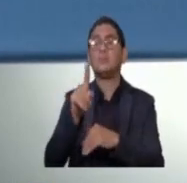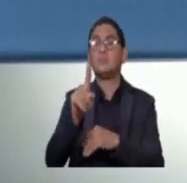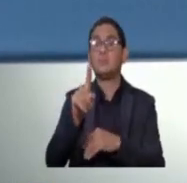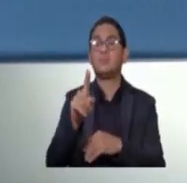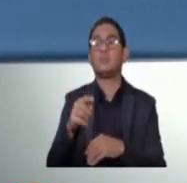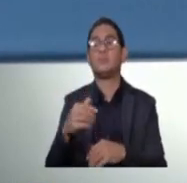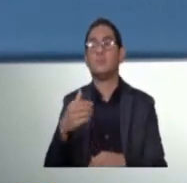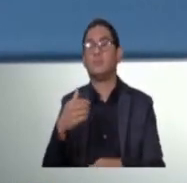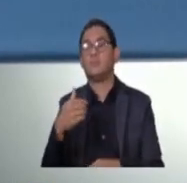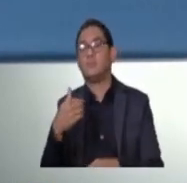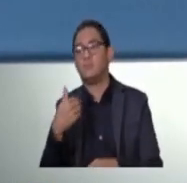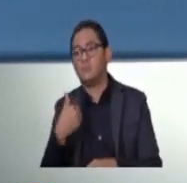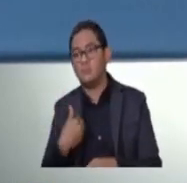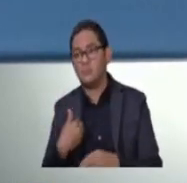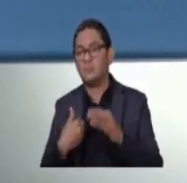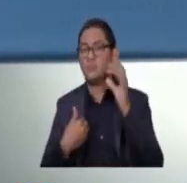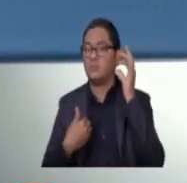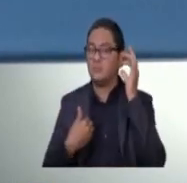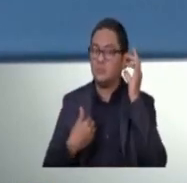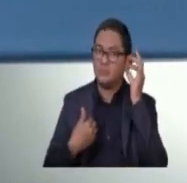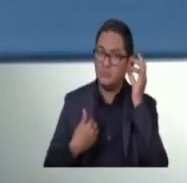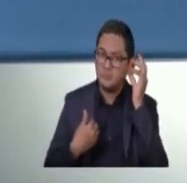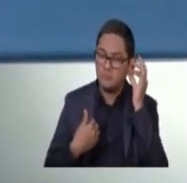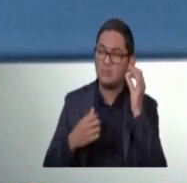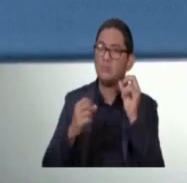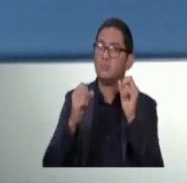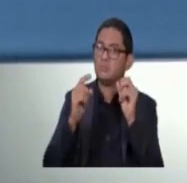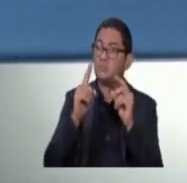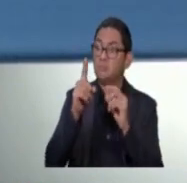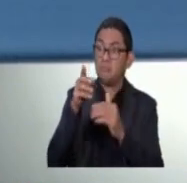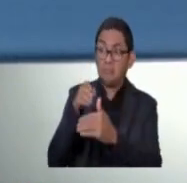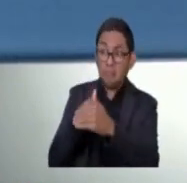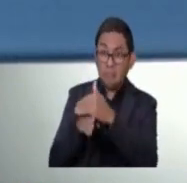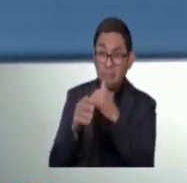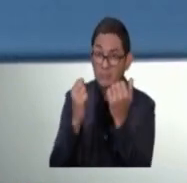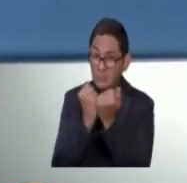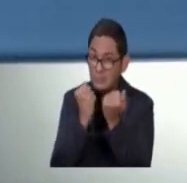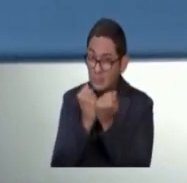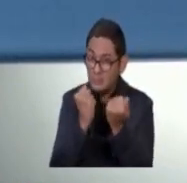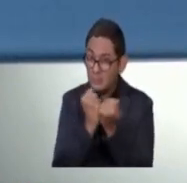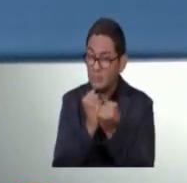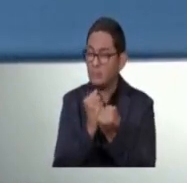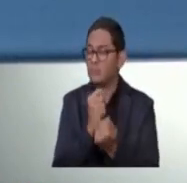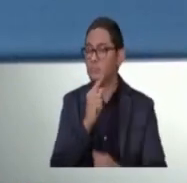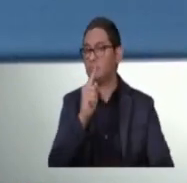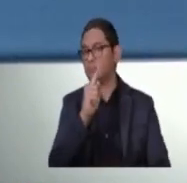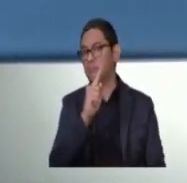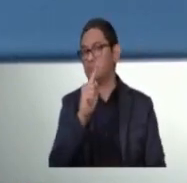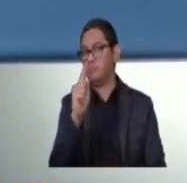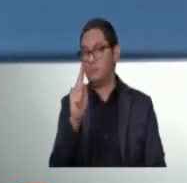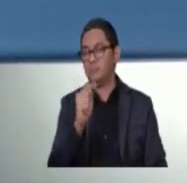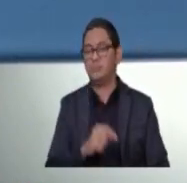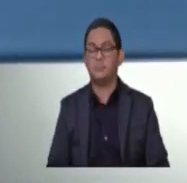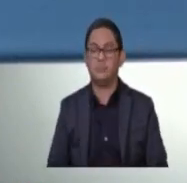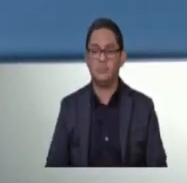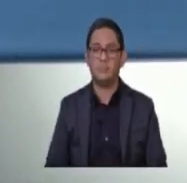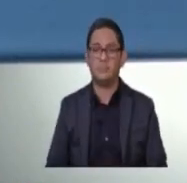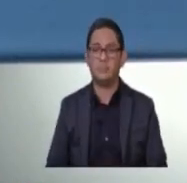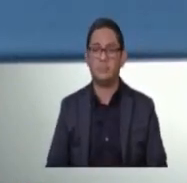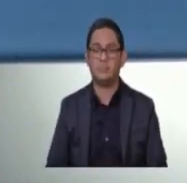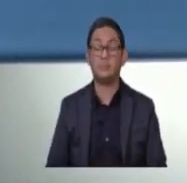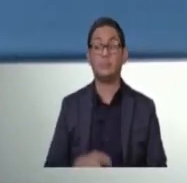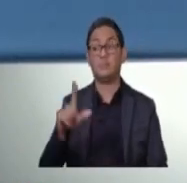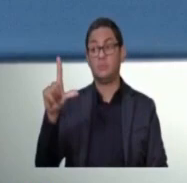que se cumpla con el aforo permitido y la medida de bioseguridad o sea